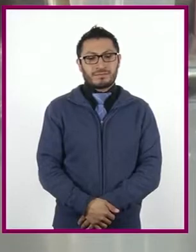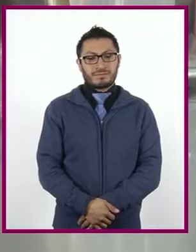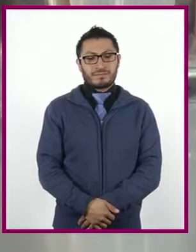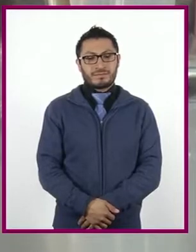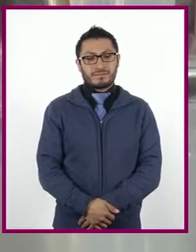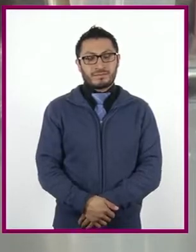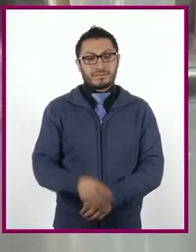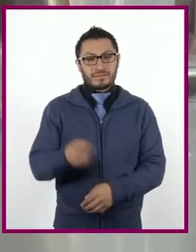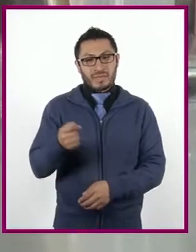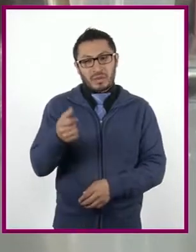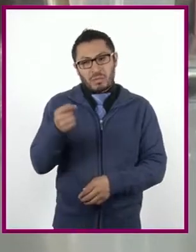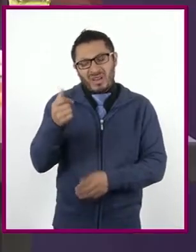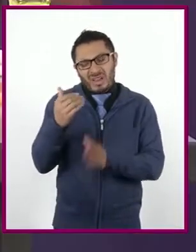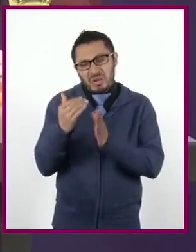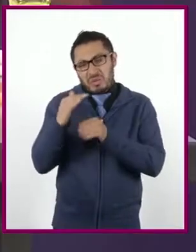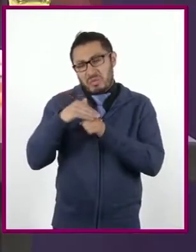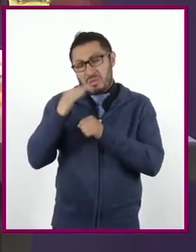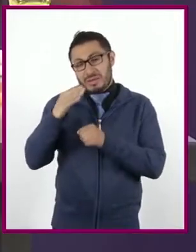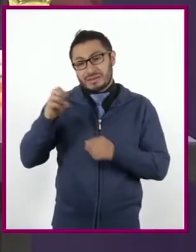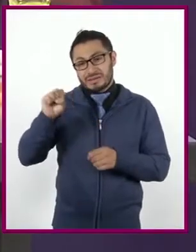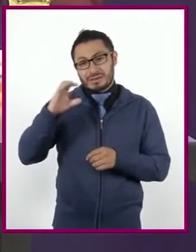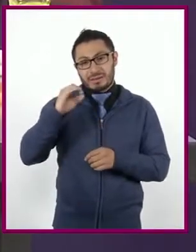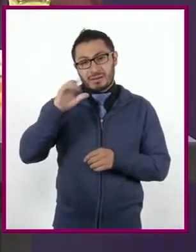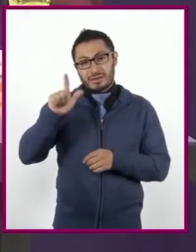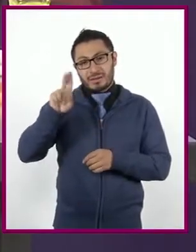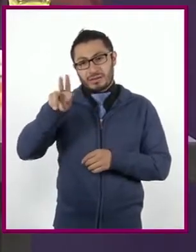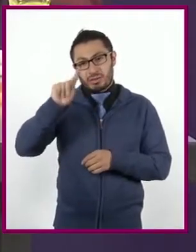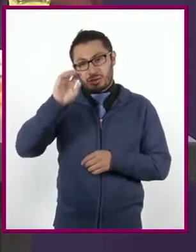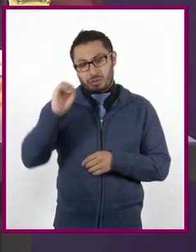Lleva un poco más de soluto.